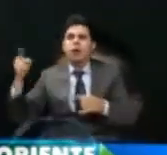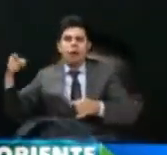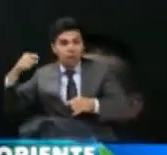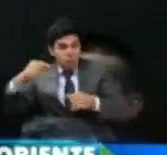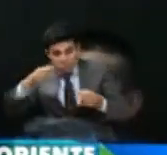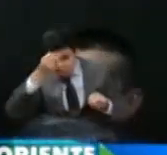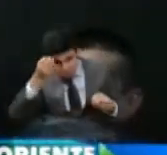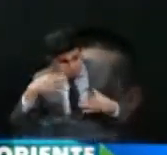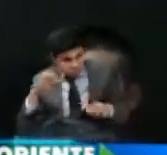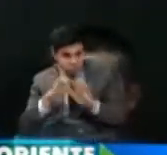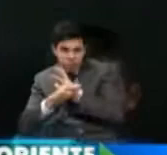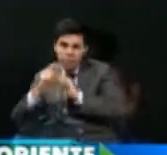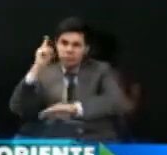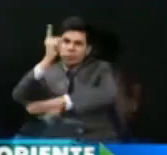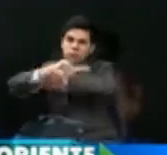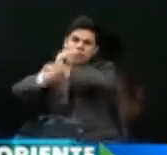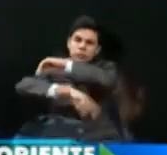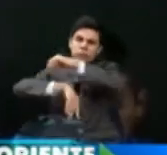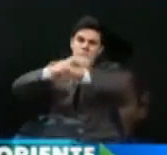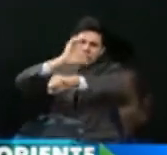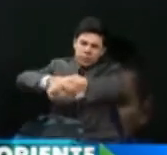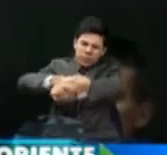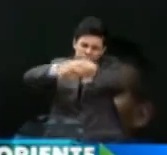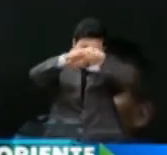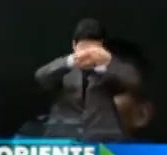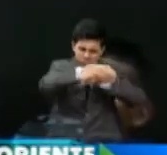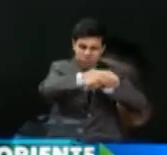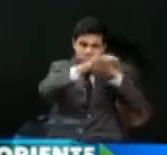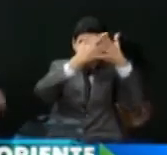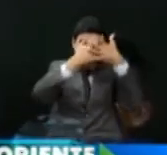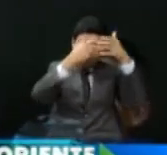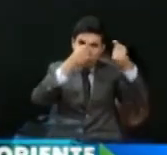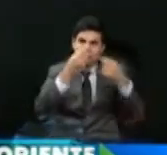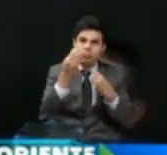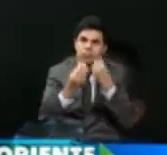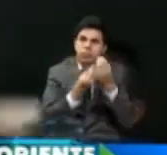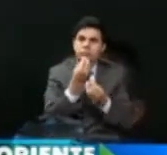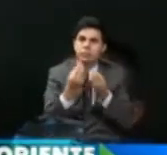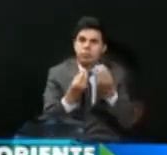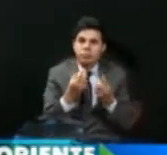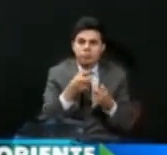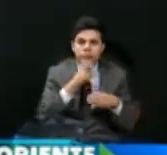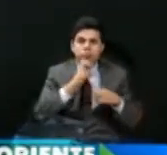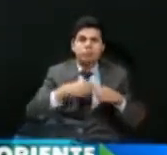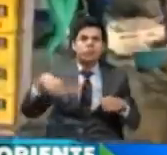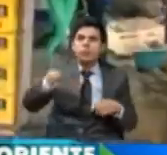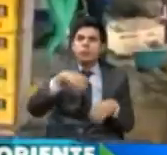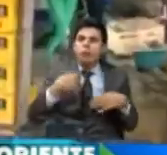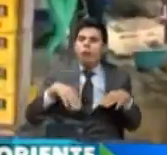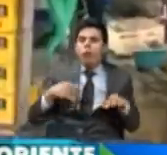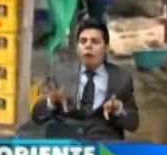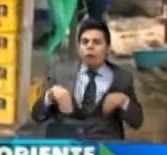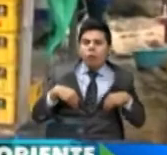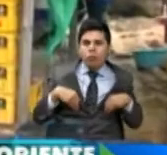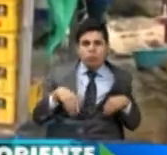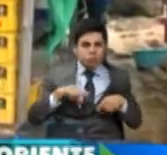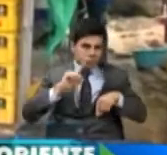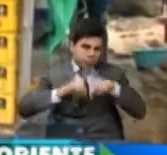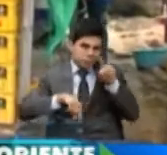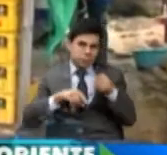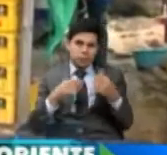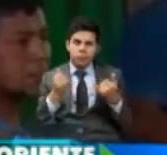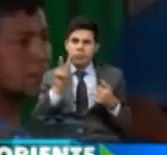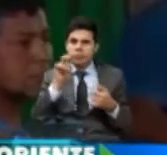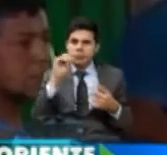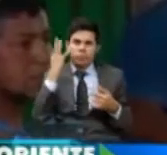tener que cumplir con ciertas obligaciones? Lamento decirles que ninguno de ustedes lo haría. Después de 7 días de